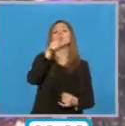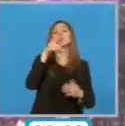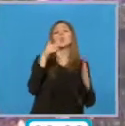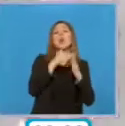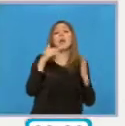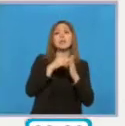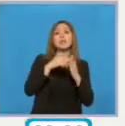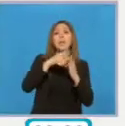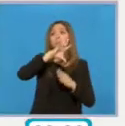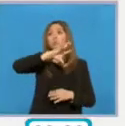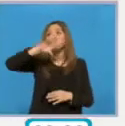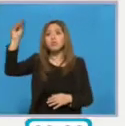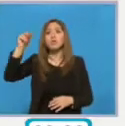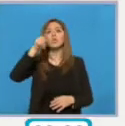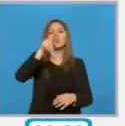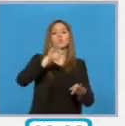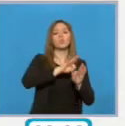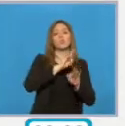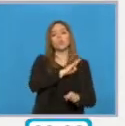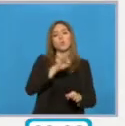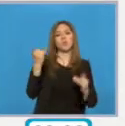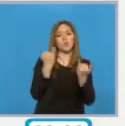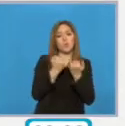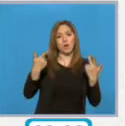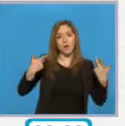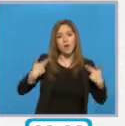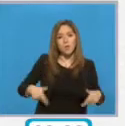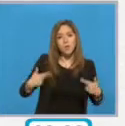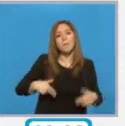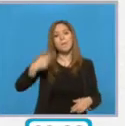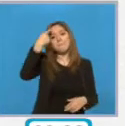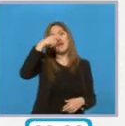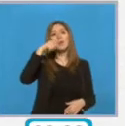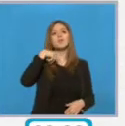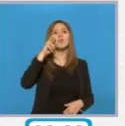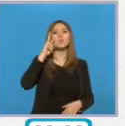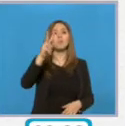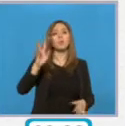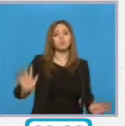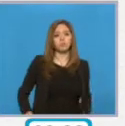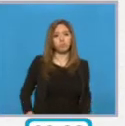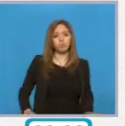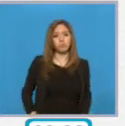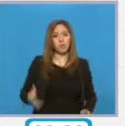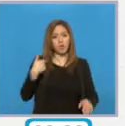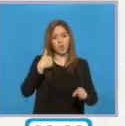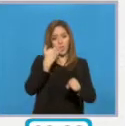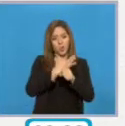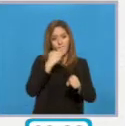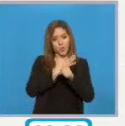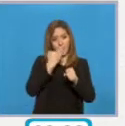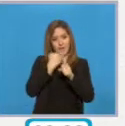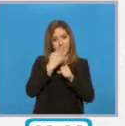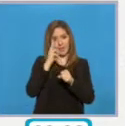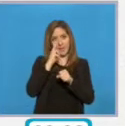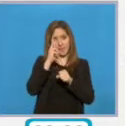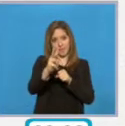sí, es como algo para verme mucho más apropiado, que es justo lo que estamos viendo en pantalla, ¿no? Por ejemplo, aquí vemos